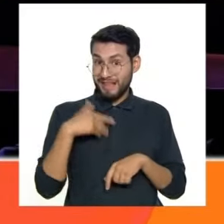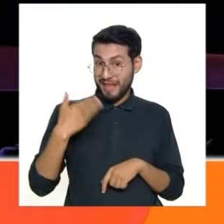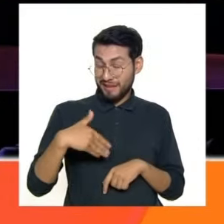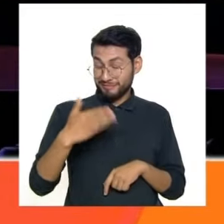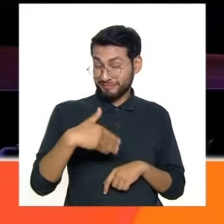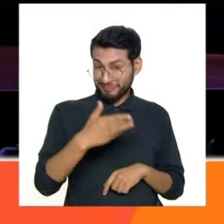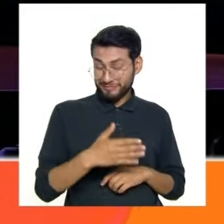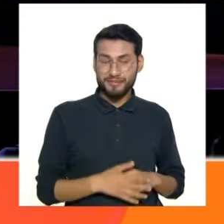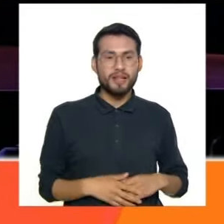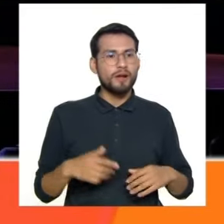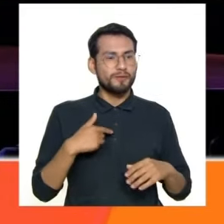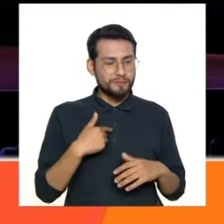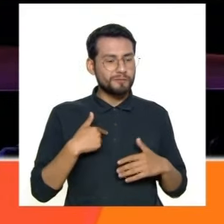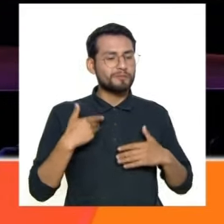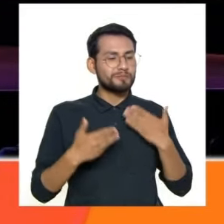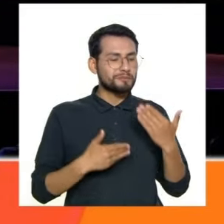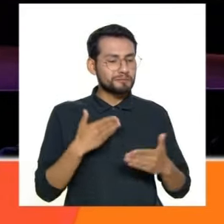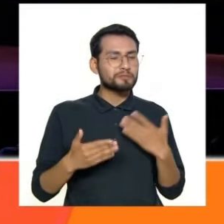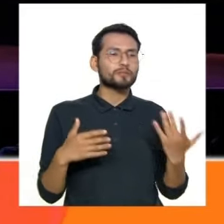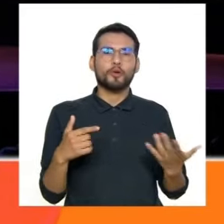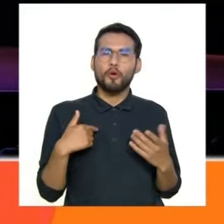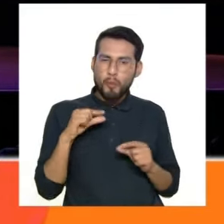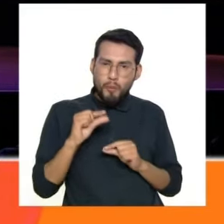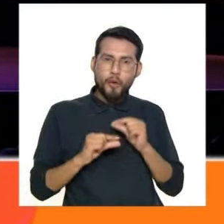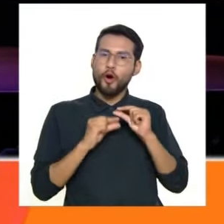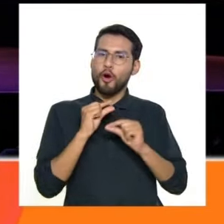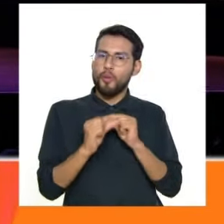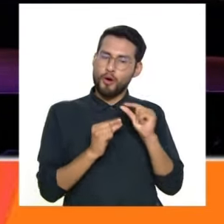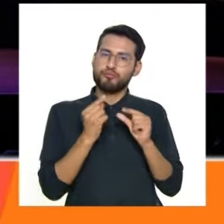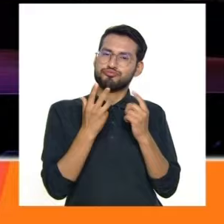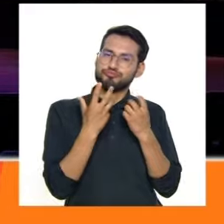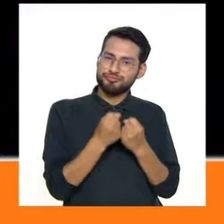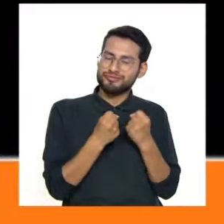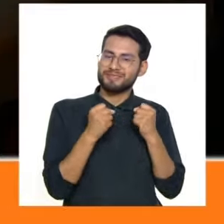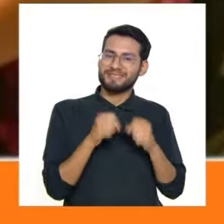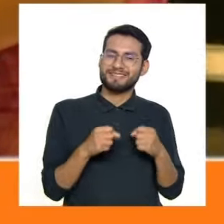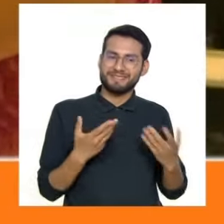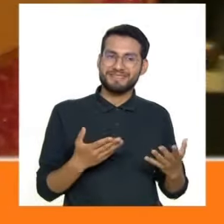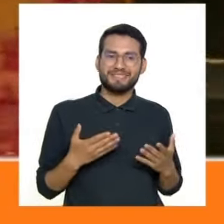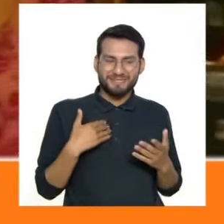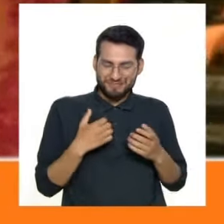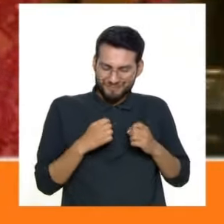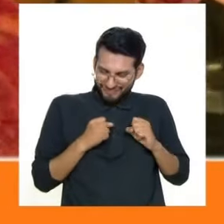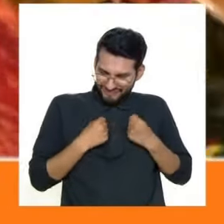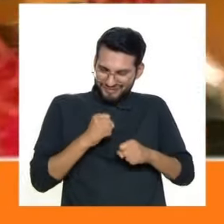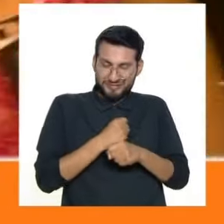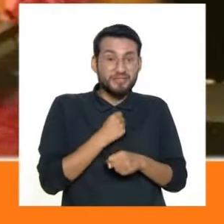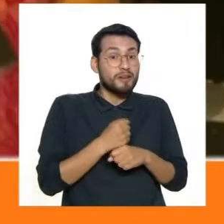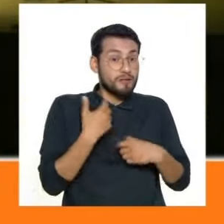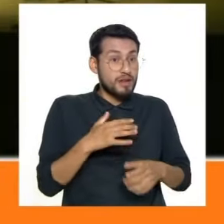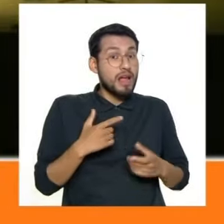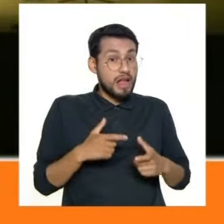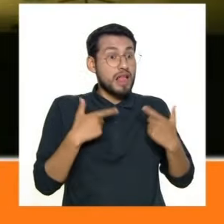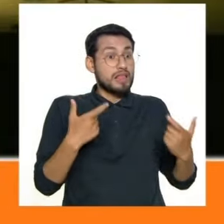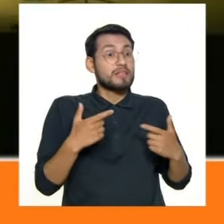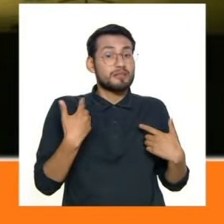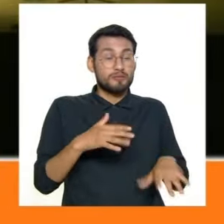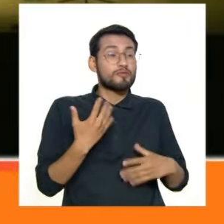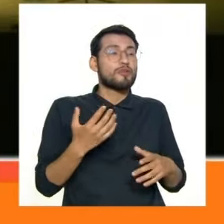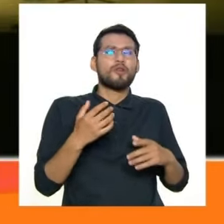paso de los años he logrado ir cuajando poco a poco esa ese esa ese desafío porque es un gran desafío es un